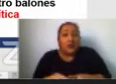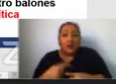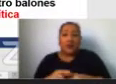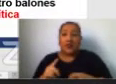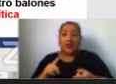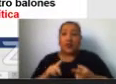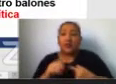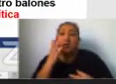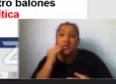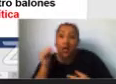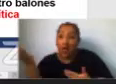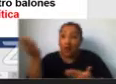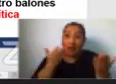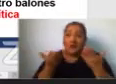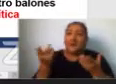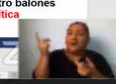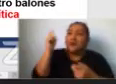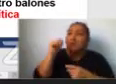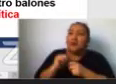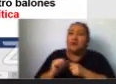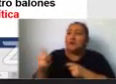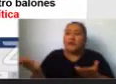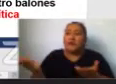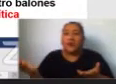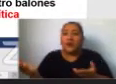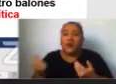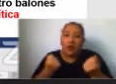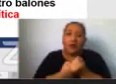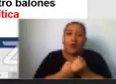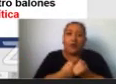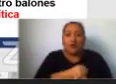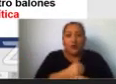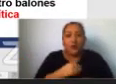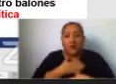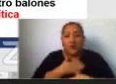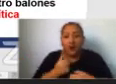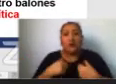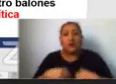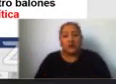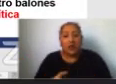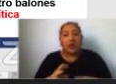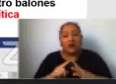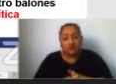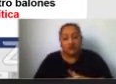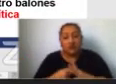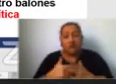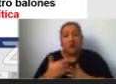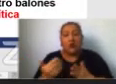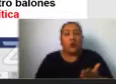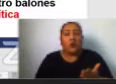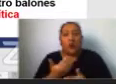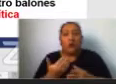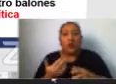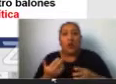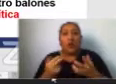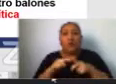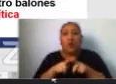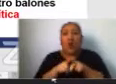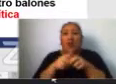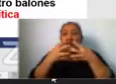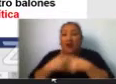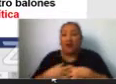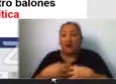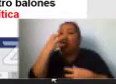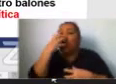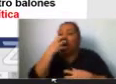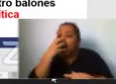Chiclayo, siendo apoyado por el MINSA, y recién desde ayer se encuentra funcionando su nueva planta de oxígeno. Además que